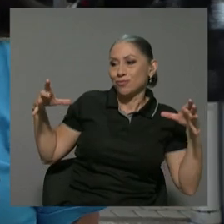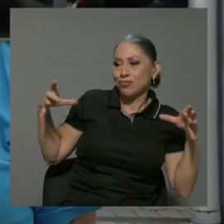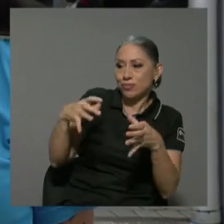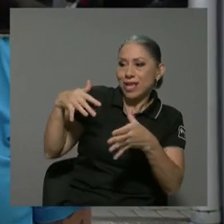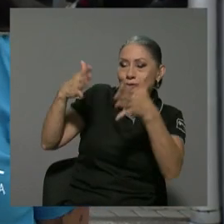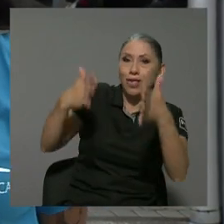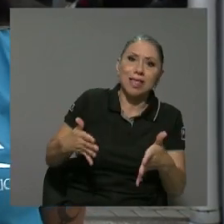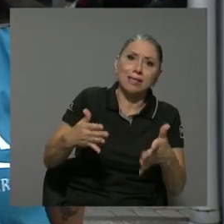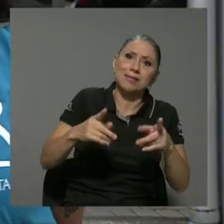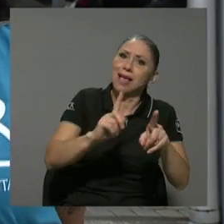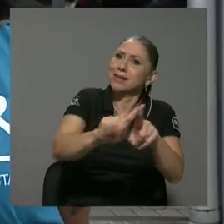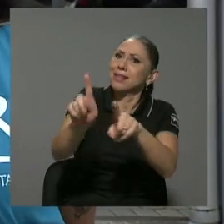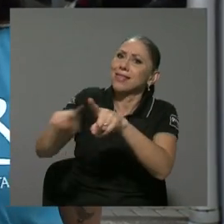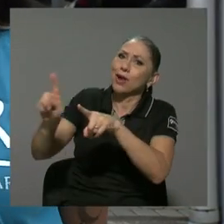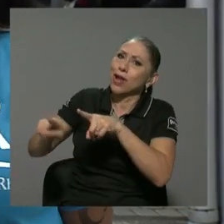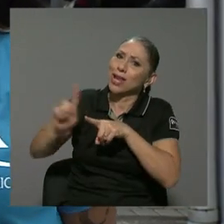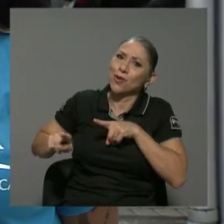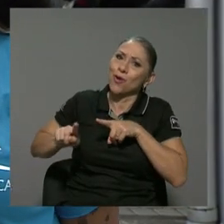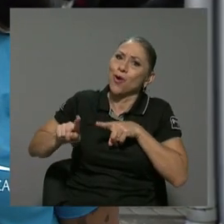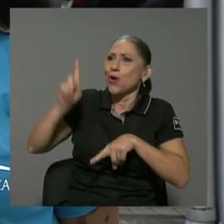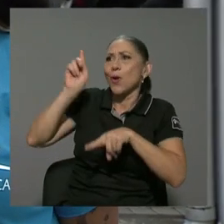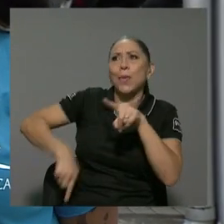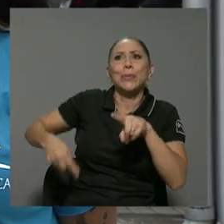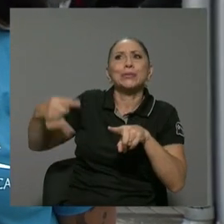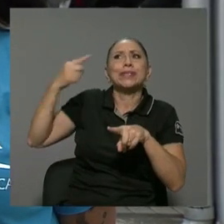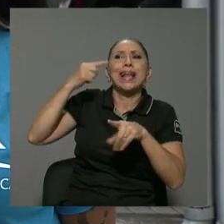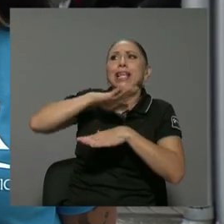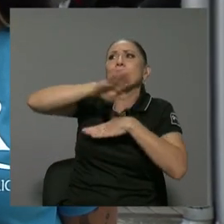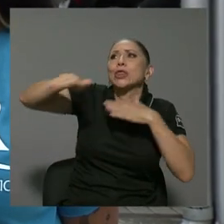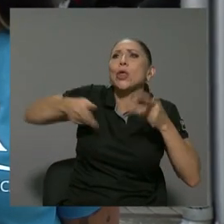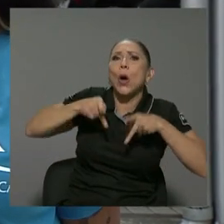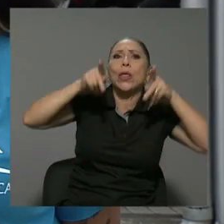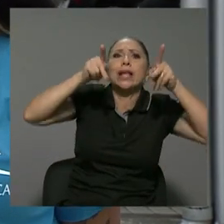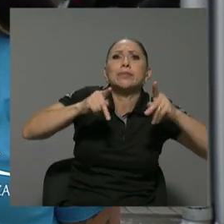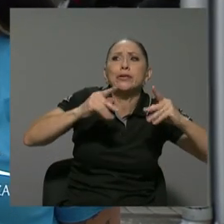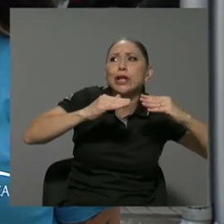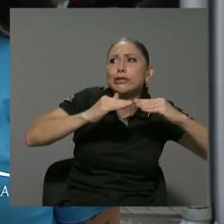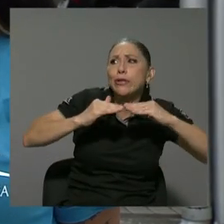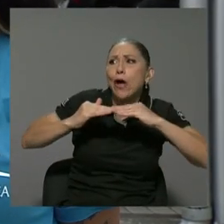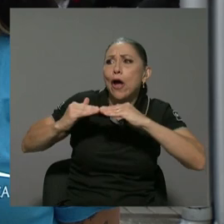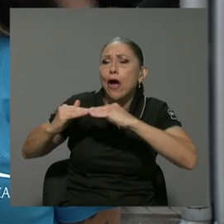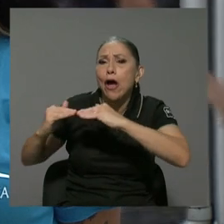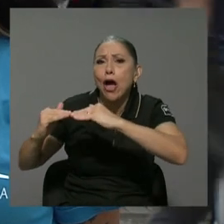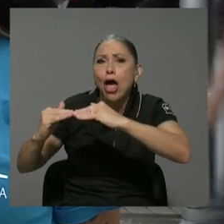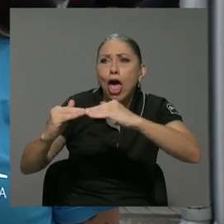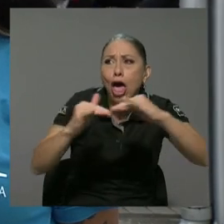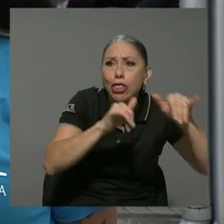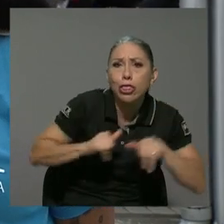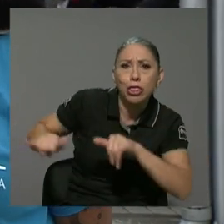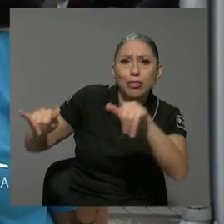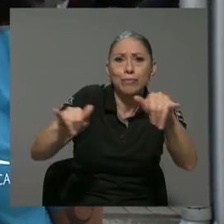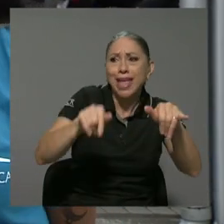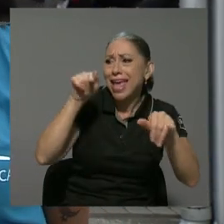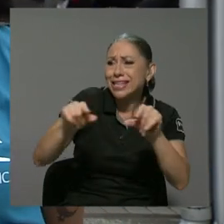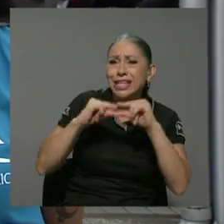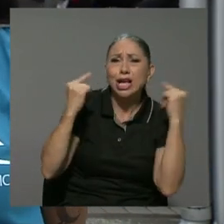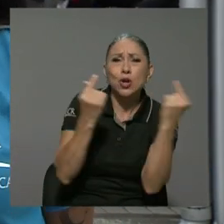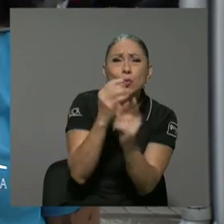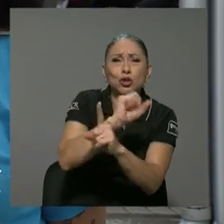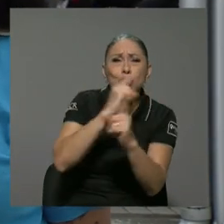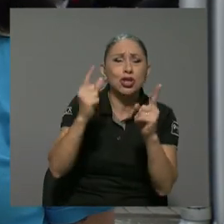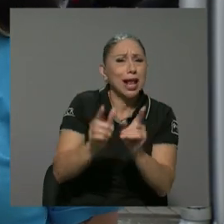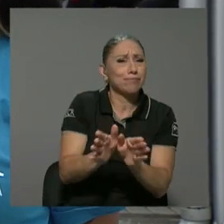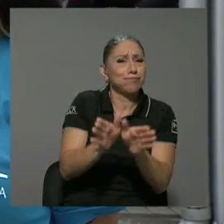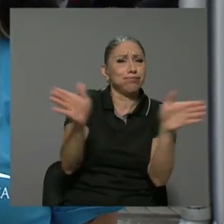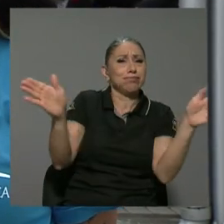definitivamente, no podemos pretender que todas las personas en este gran grupo social, porque somos más de 100.000 personas